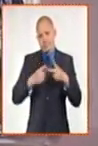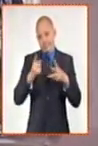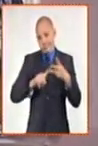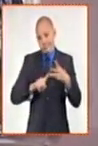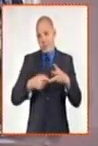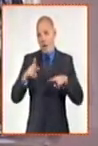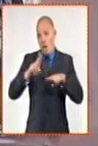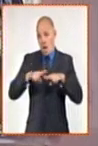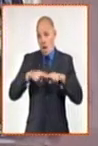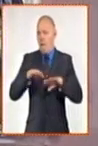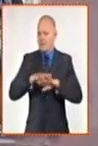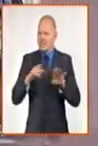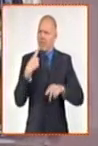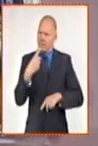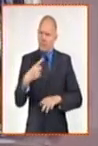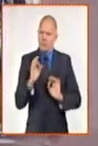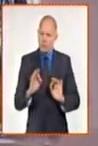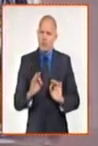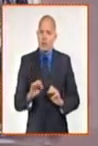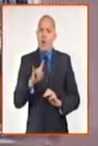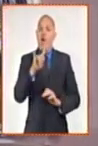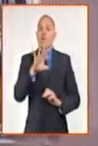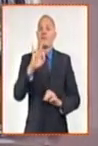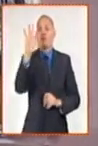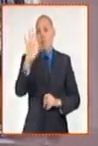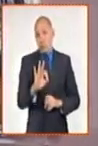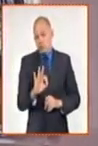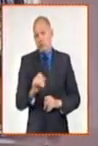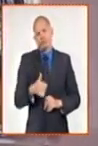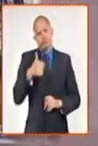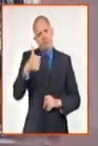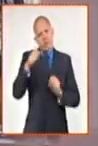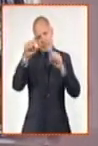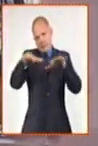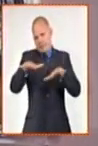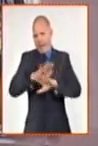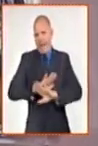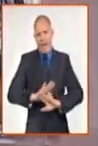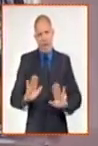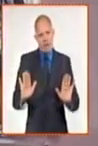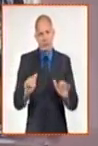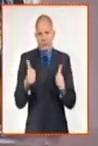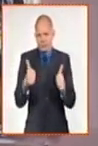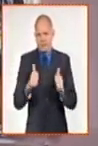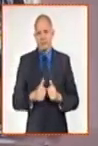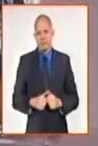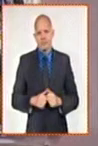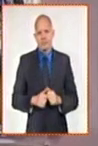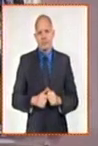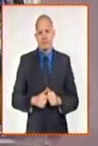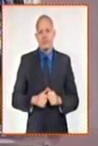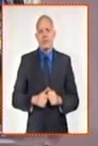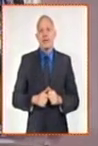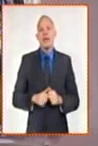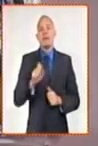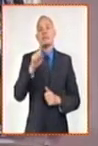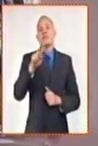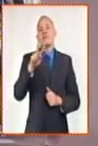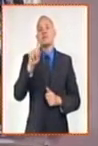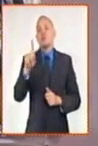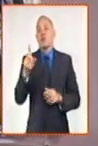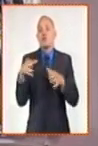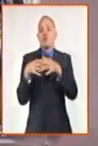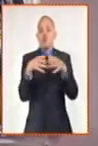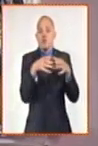tenemos un 98.72% de cobertura, una cobertura alta en estos momentos en la capital. Tenemos